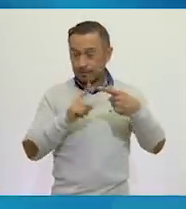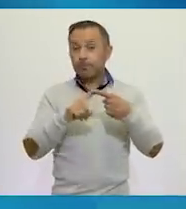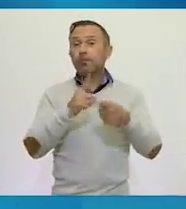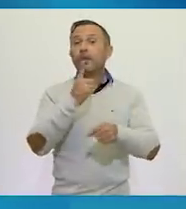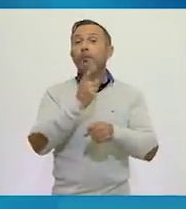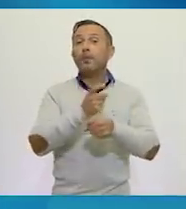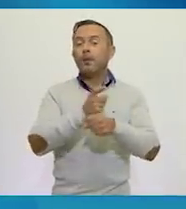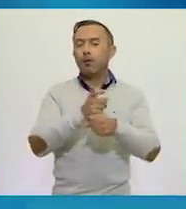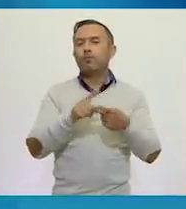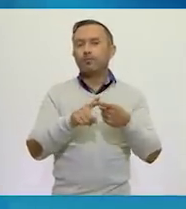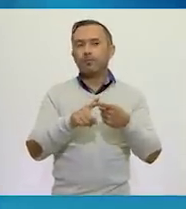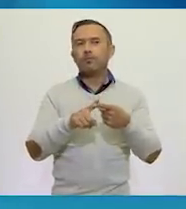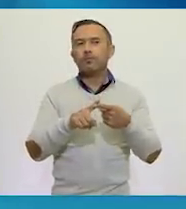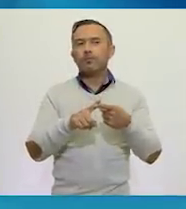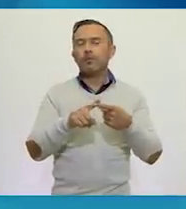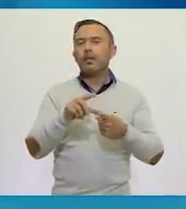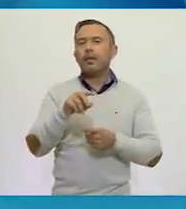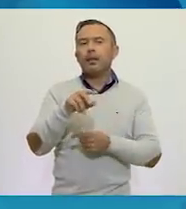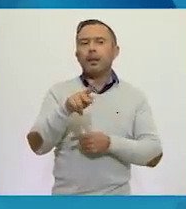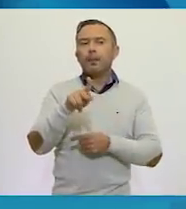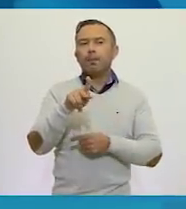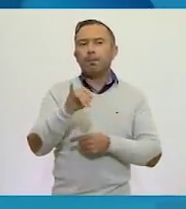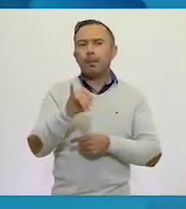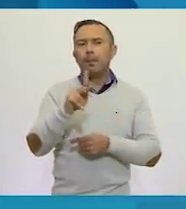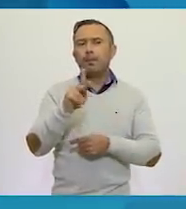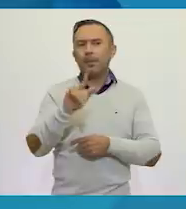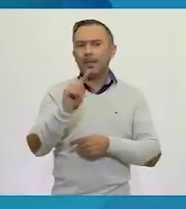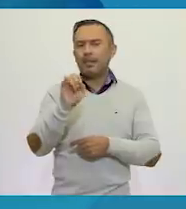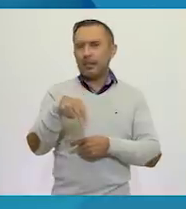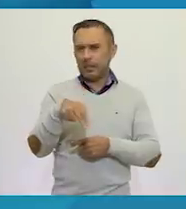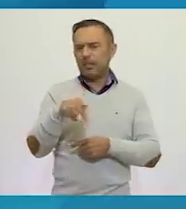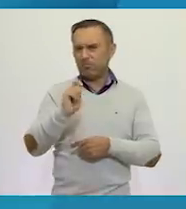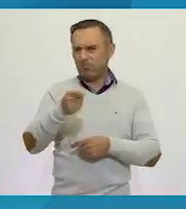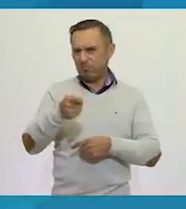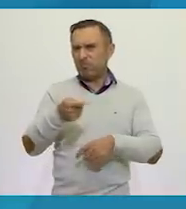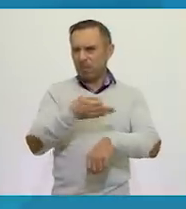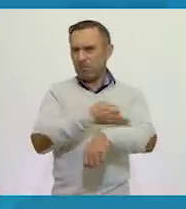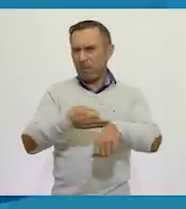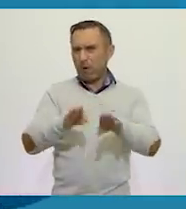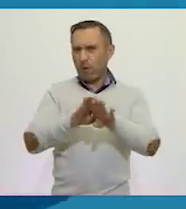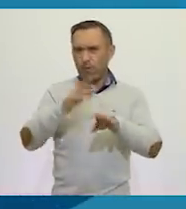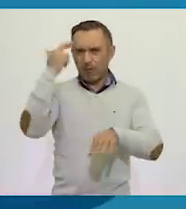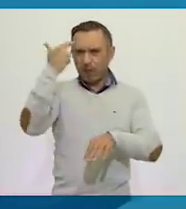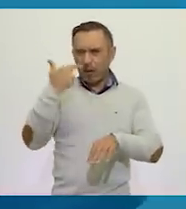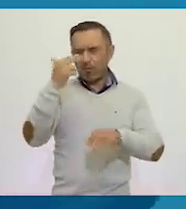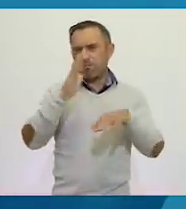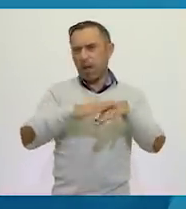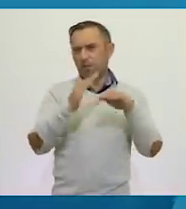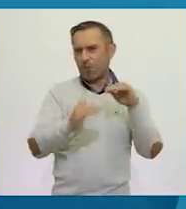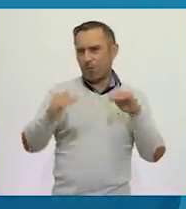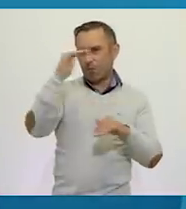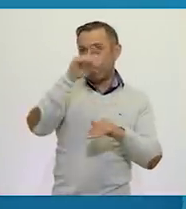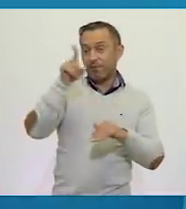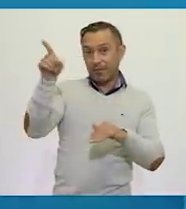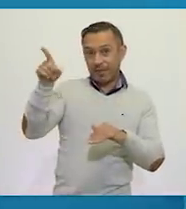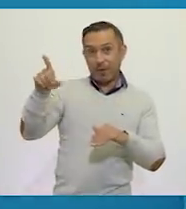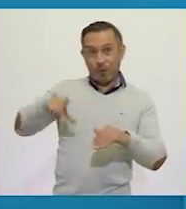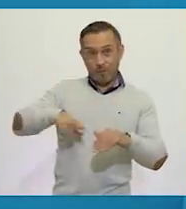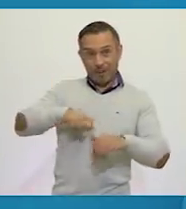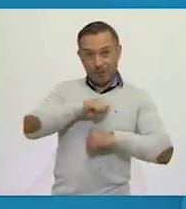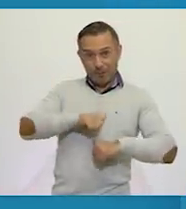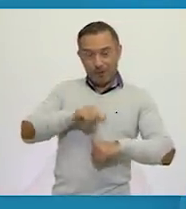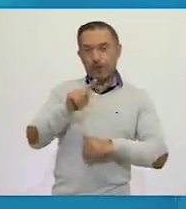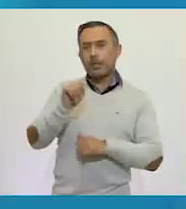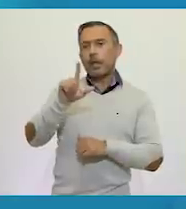los nobles o pipiltin, que eran personas de la alta jerarquía. Eran los encargados de ayudar al tlatoani a gobernar y a